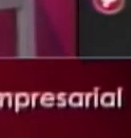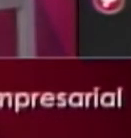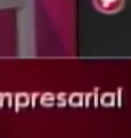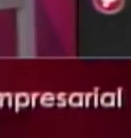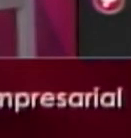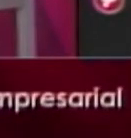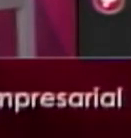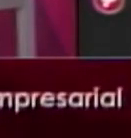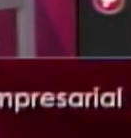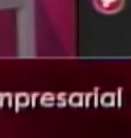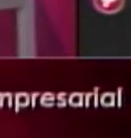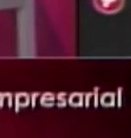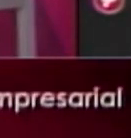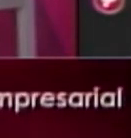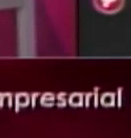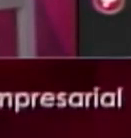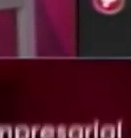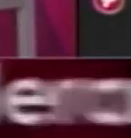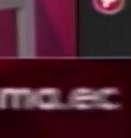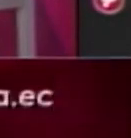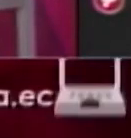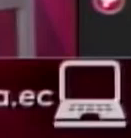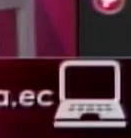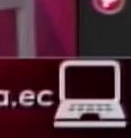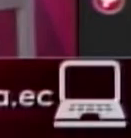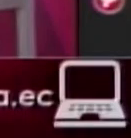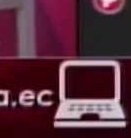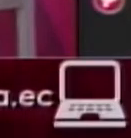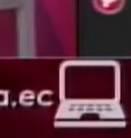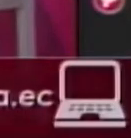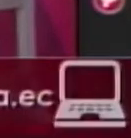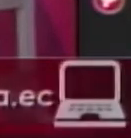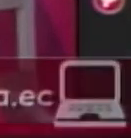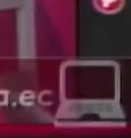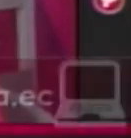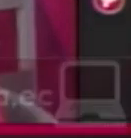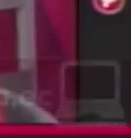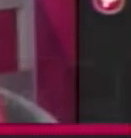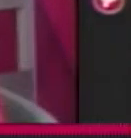además pueden seguirnos en Twitter, en @enbogaese y en Instagram en @enbogaempresarial.